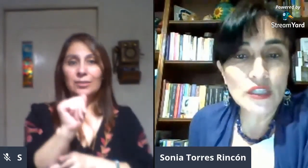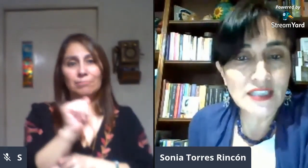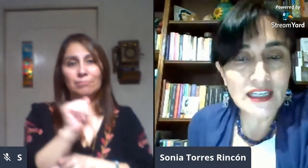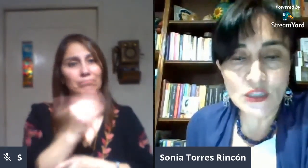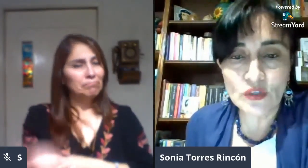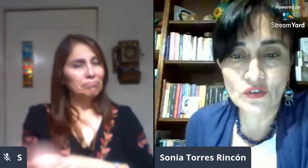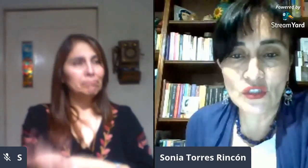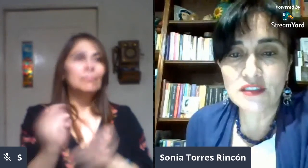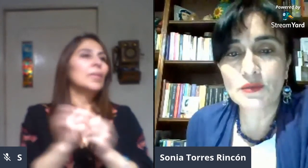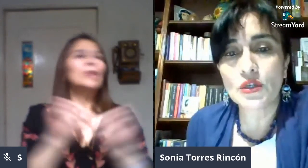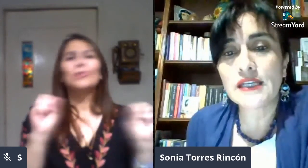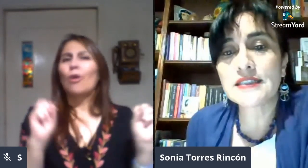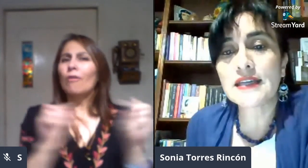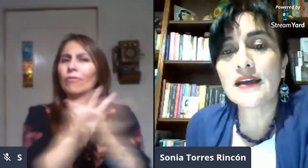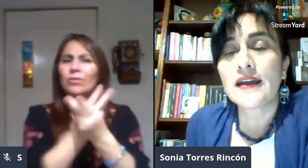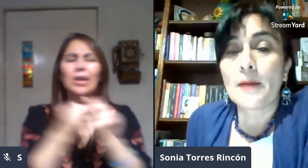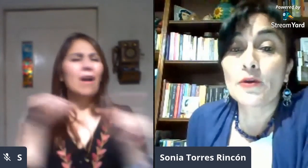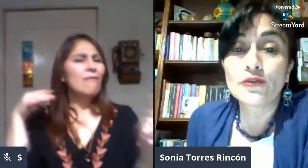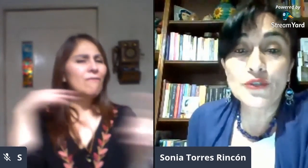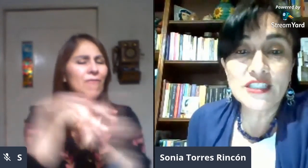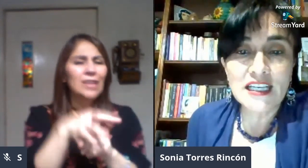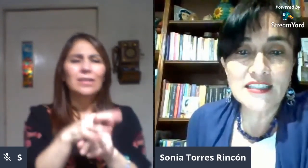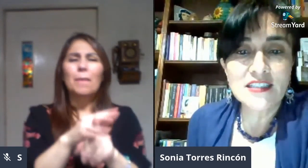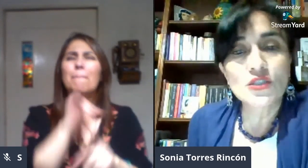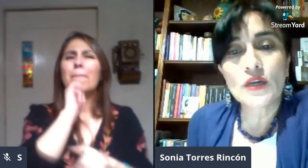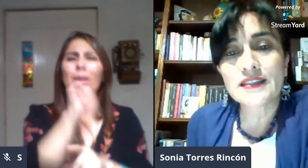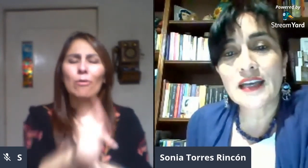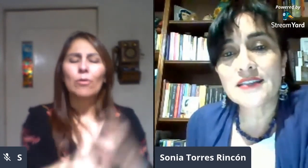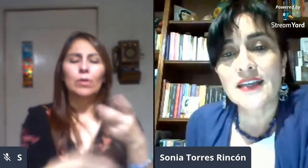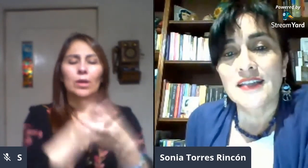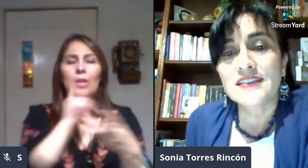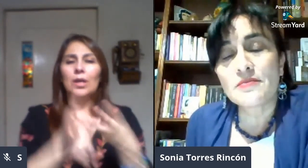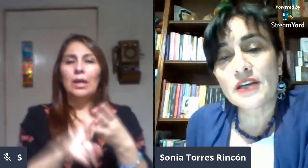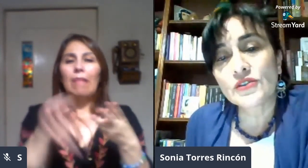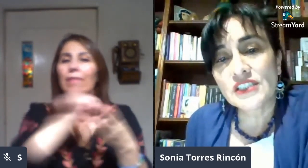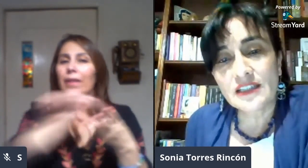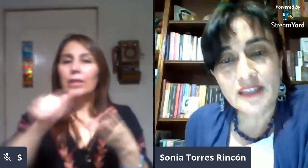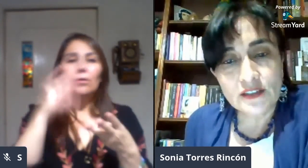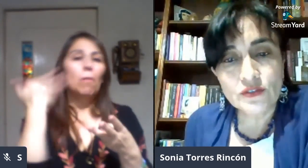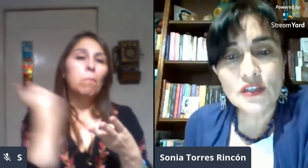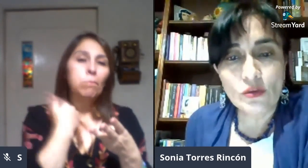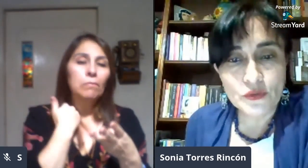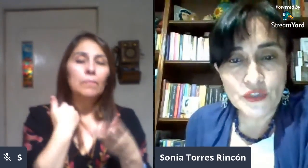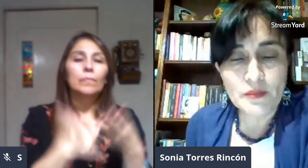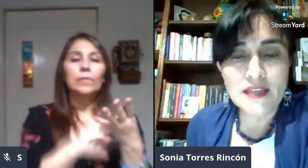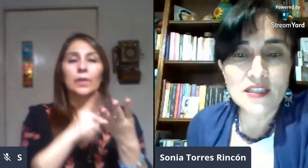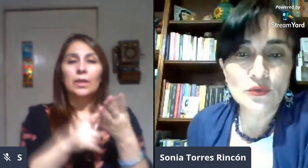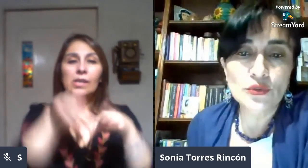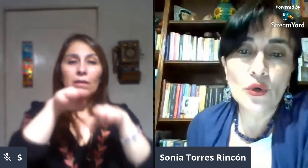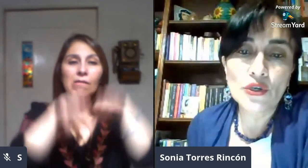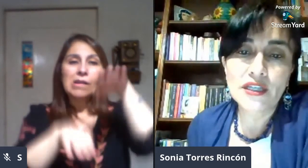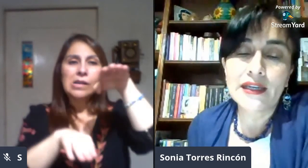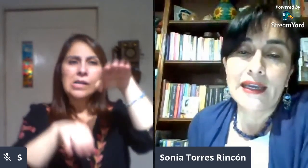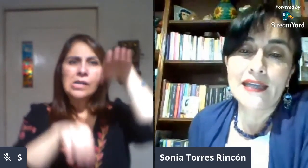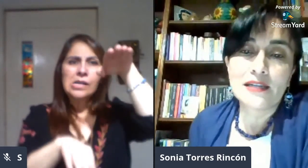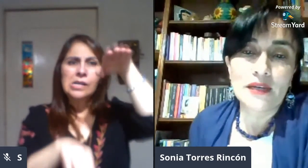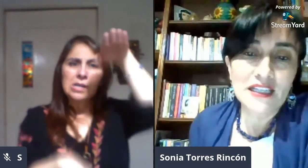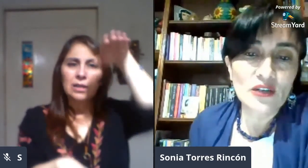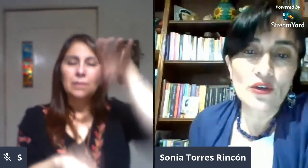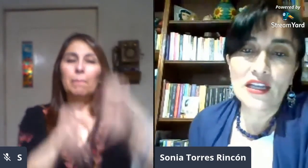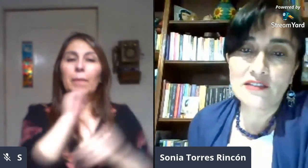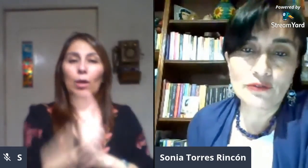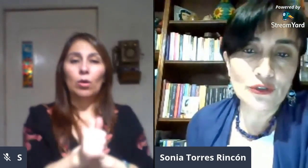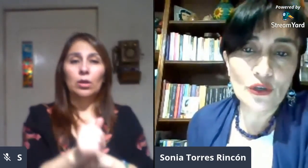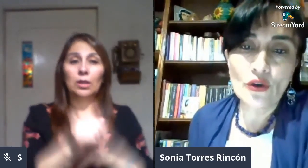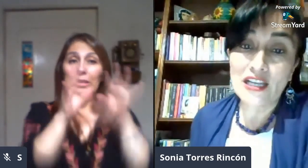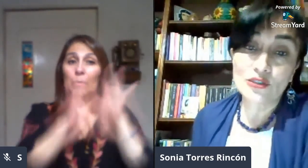derechos, agudiza las situaciones de violencia, profundiza las desigualdades, sin embargo sigue viéndose como un tema de segundo orden en el